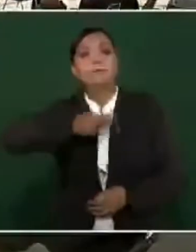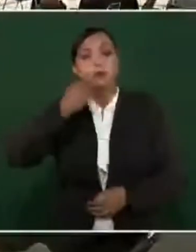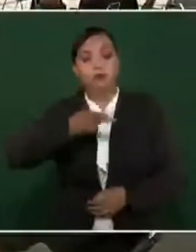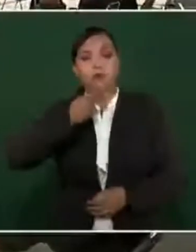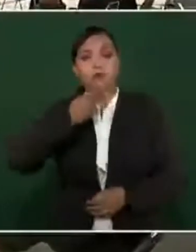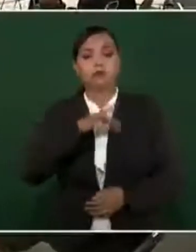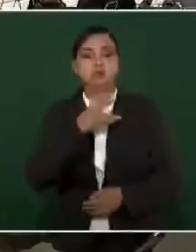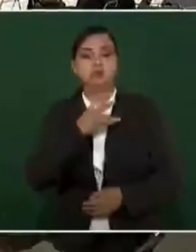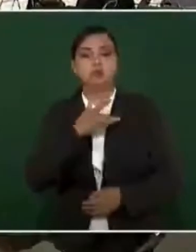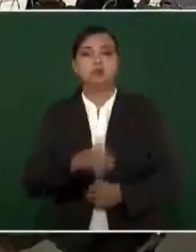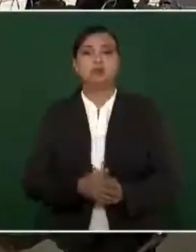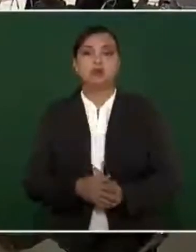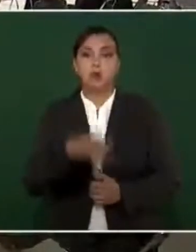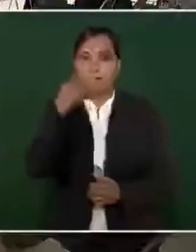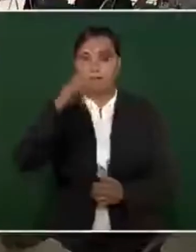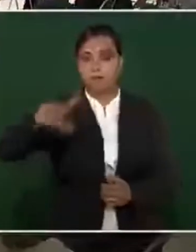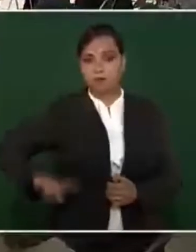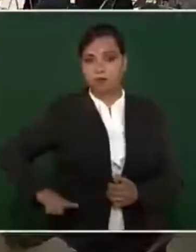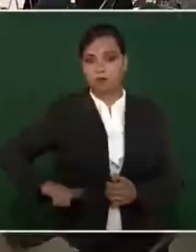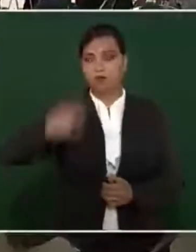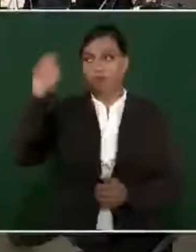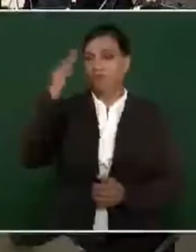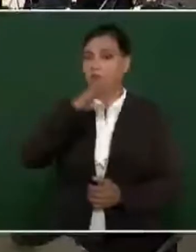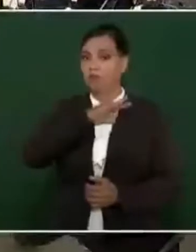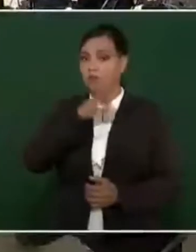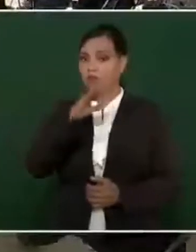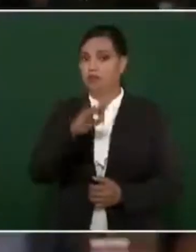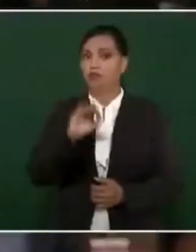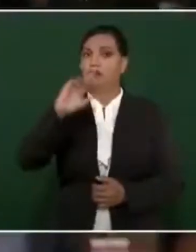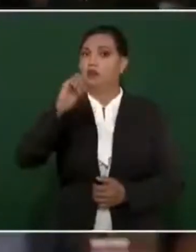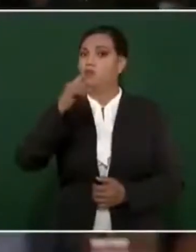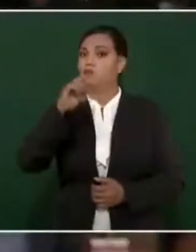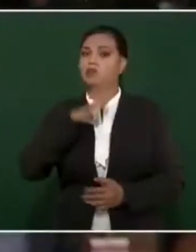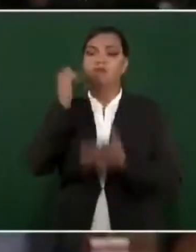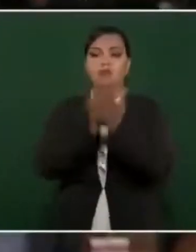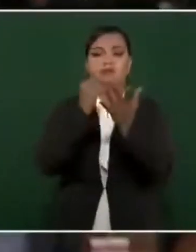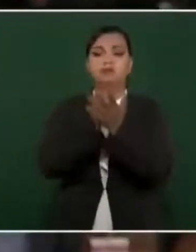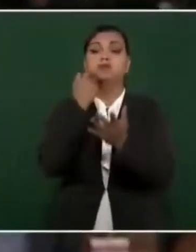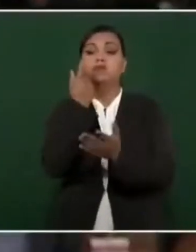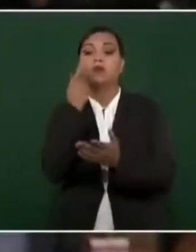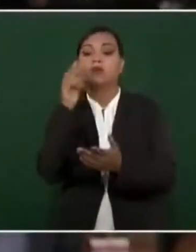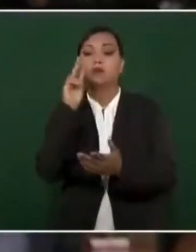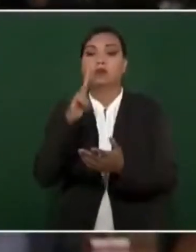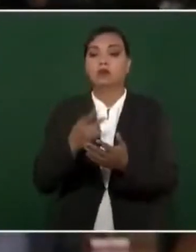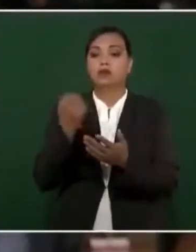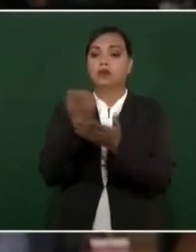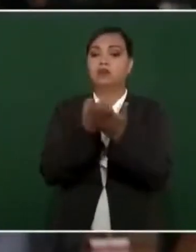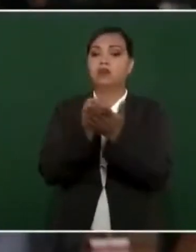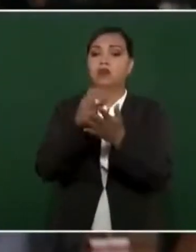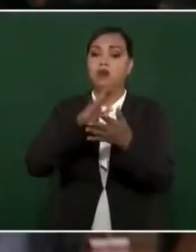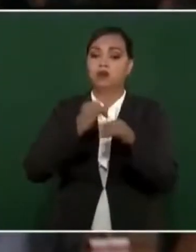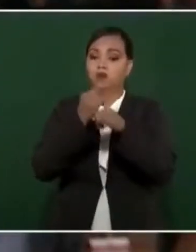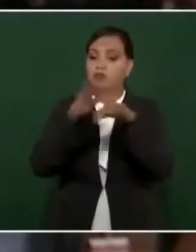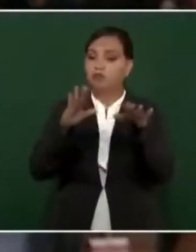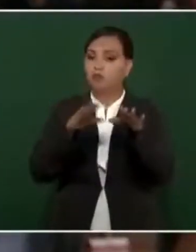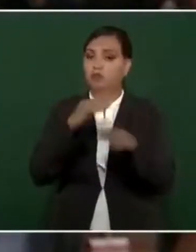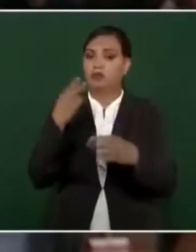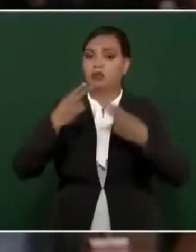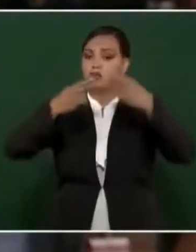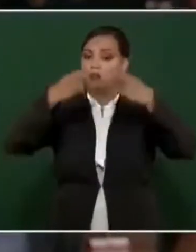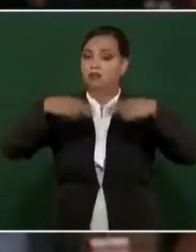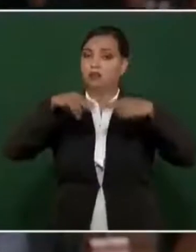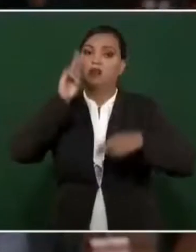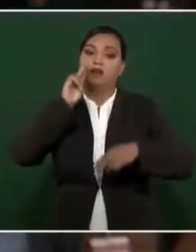o exigir cuentas a estas empresas, a ver si de algún tipo de convenio o acuerdo o qué